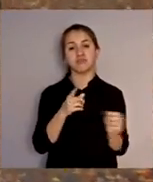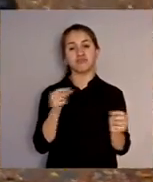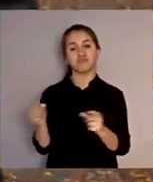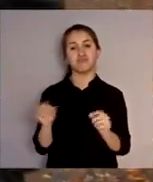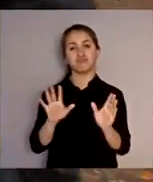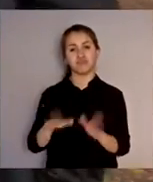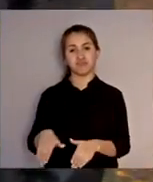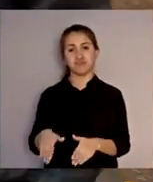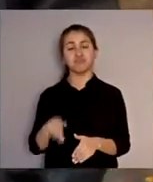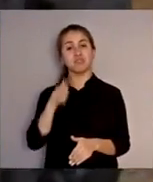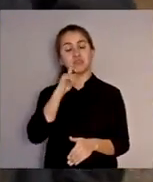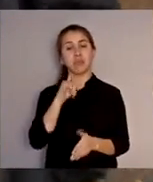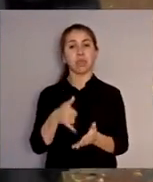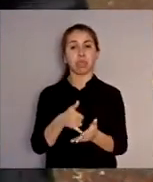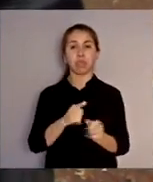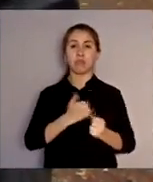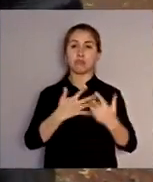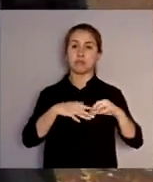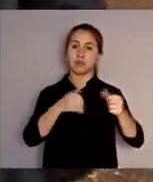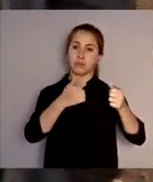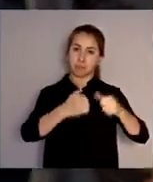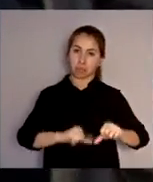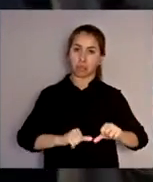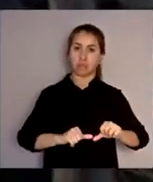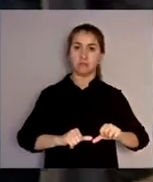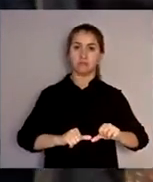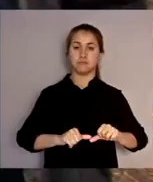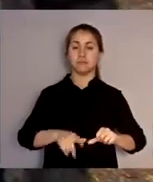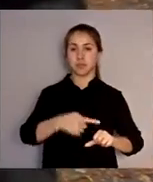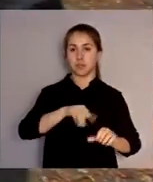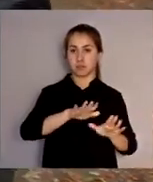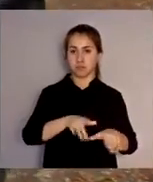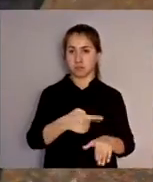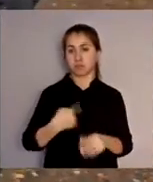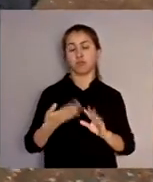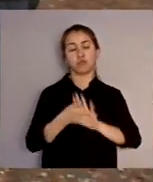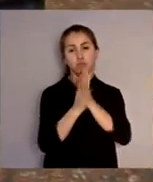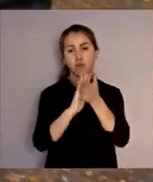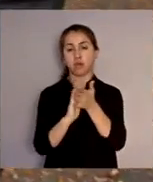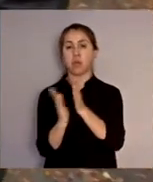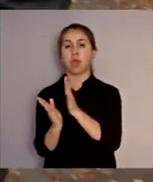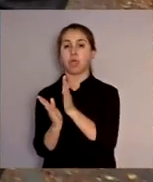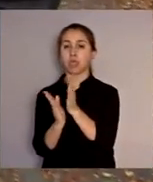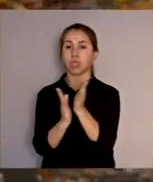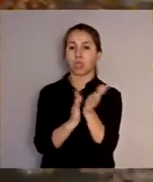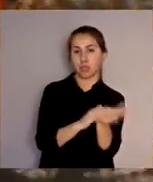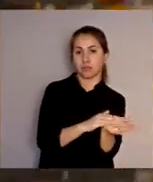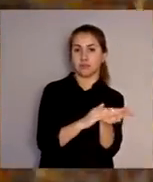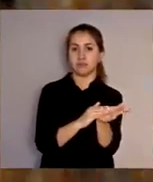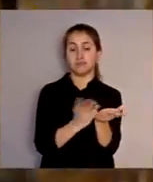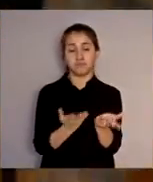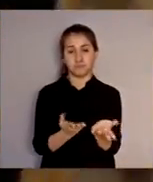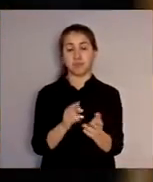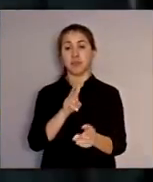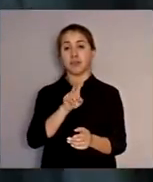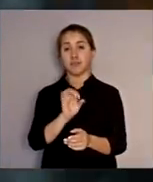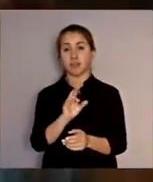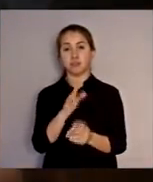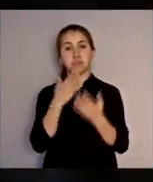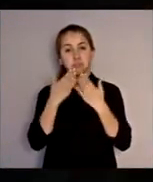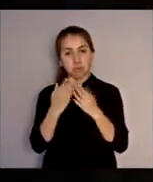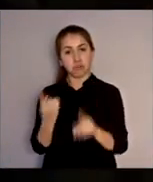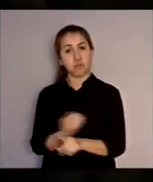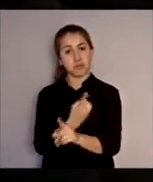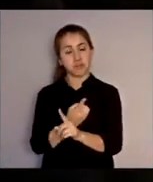¿no? Lo que se resiente en la empresa y al final de cuentas se resienten ellos mismos, se resiente toda la estructura. Víctor es generoso